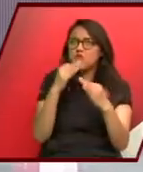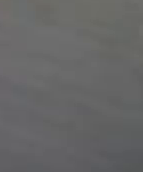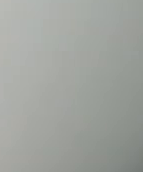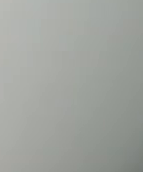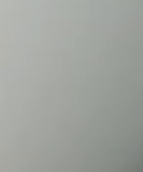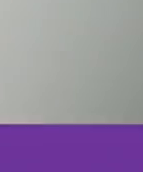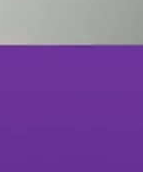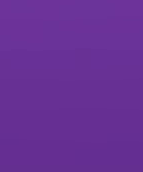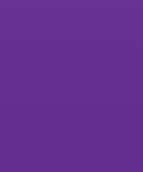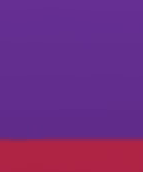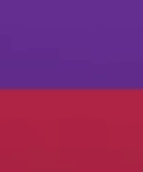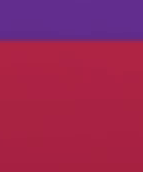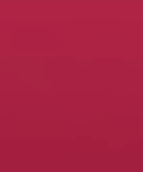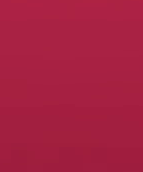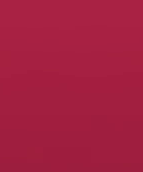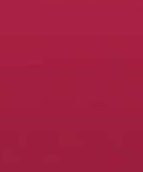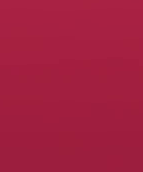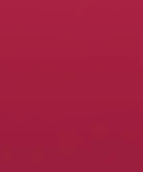de nada.